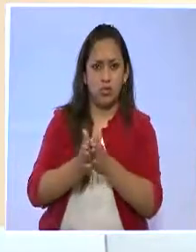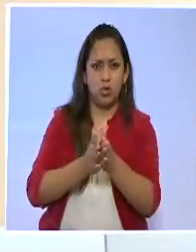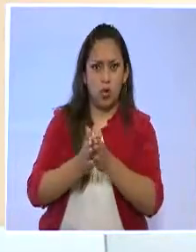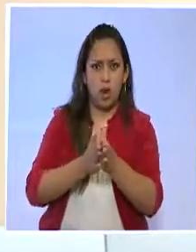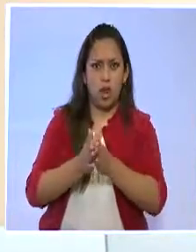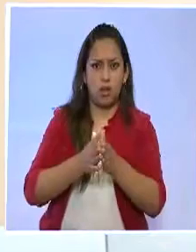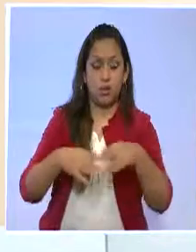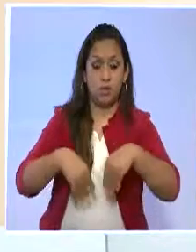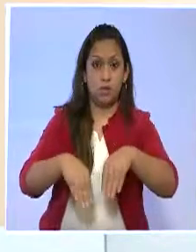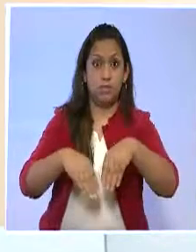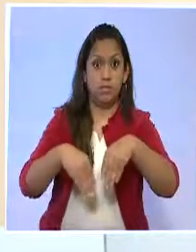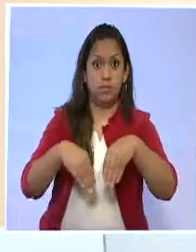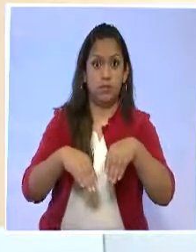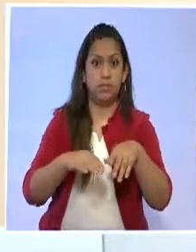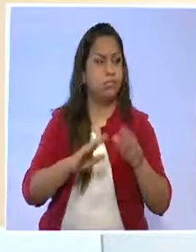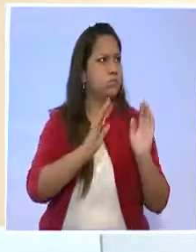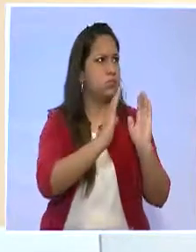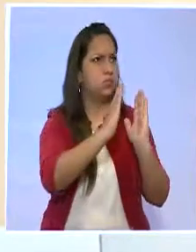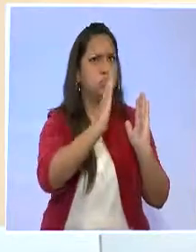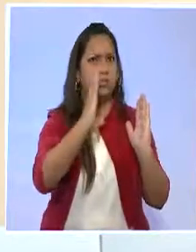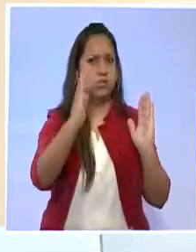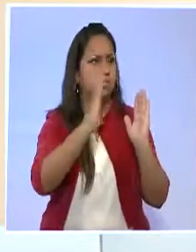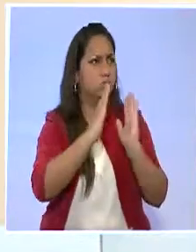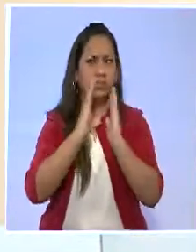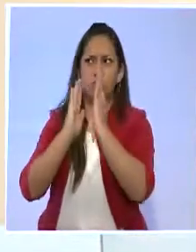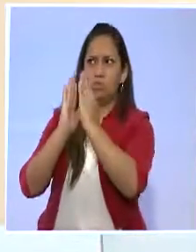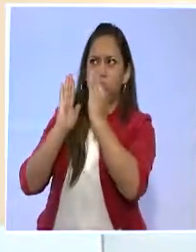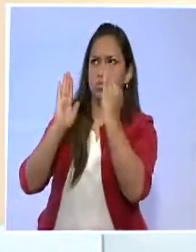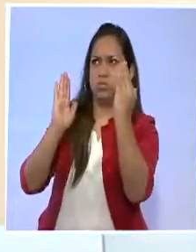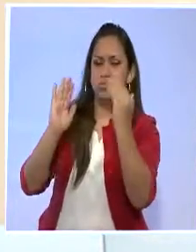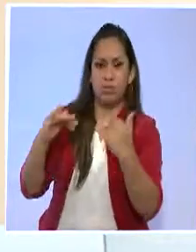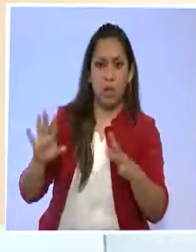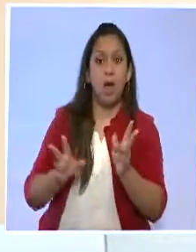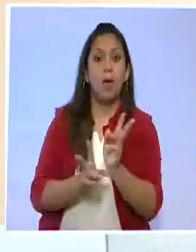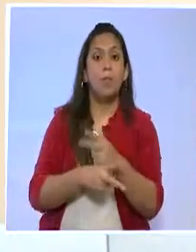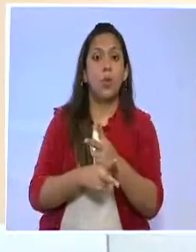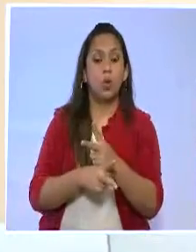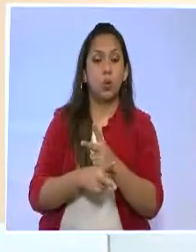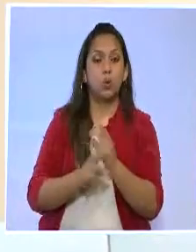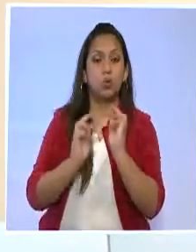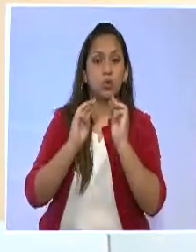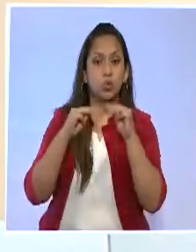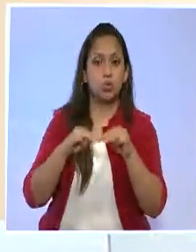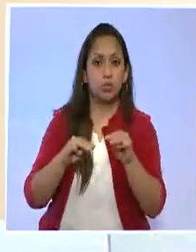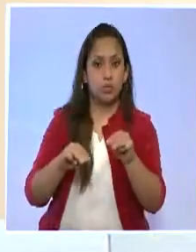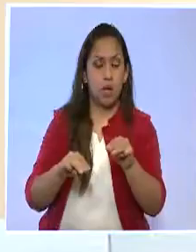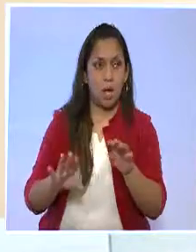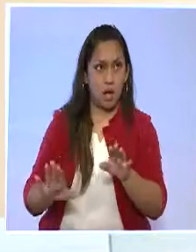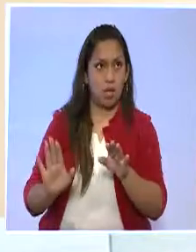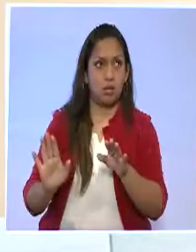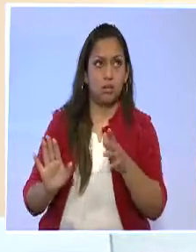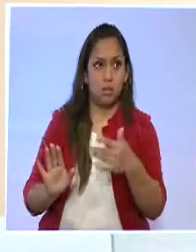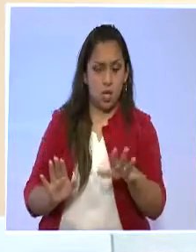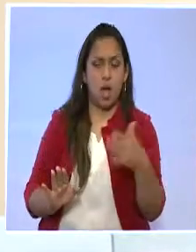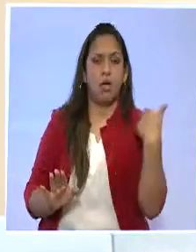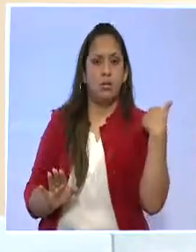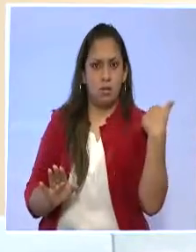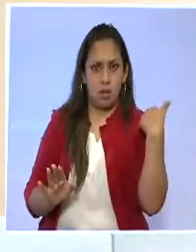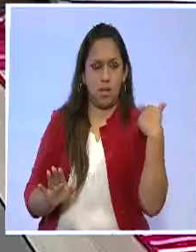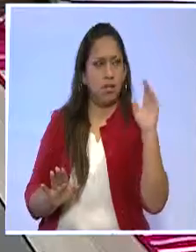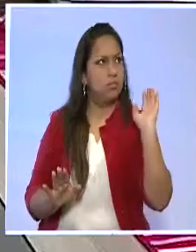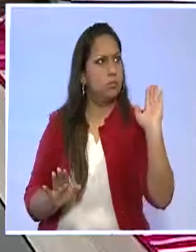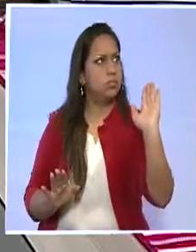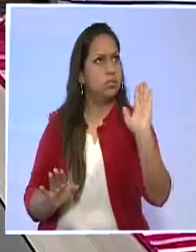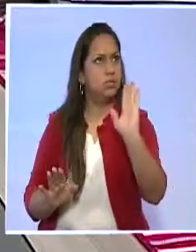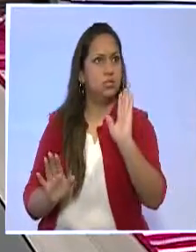supermercados hay por ejemplo ya productos de mar enlatados por ejemplo ya en las fechas de los supermercados ya el